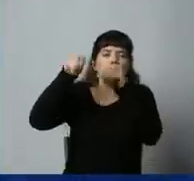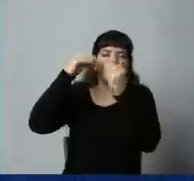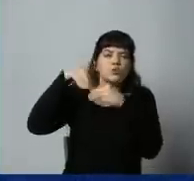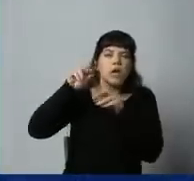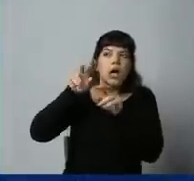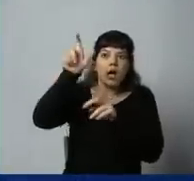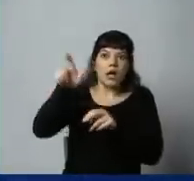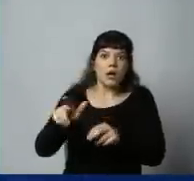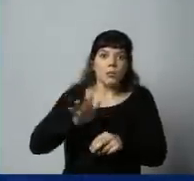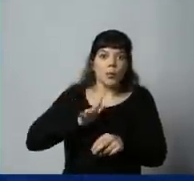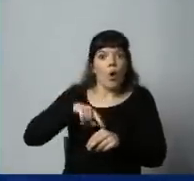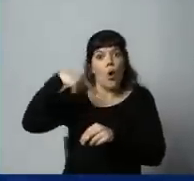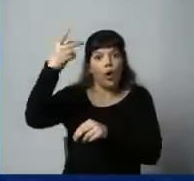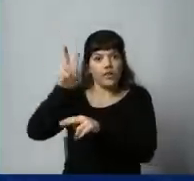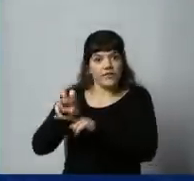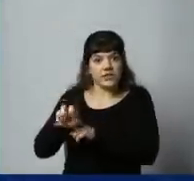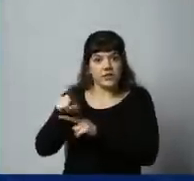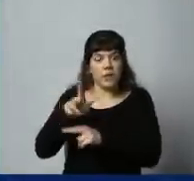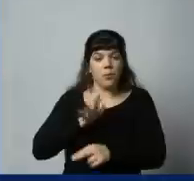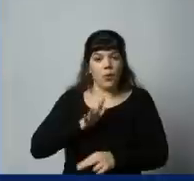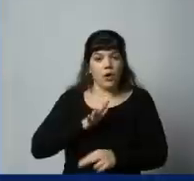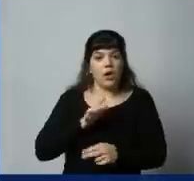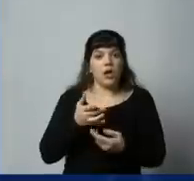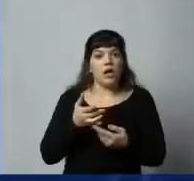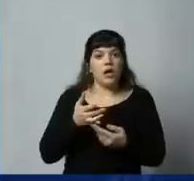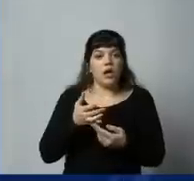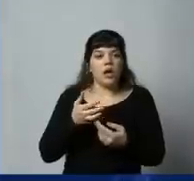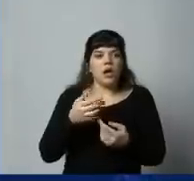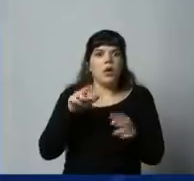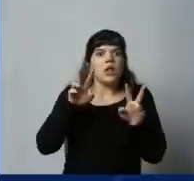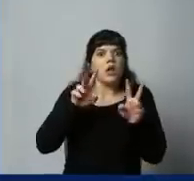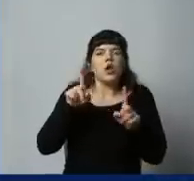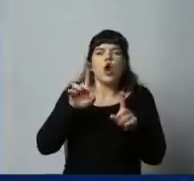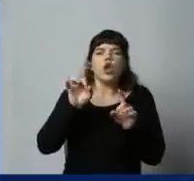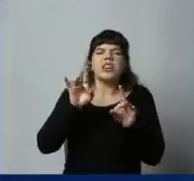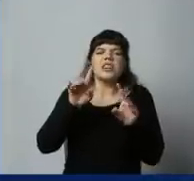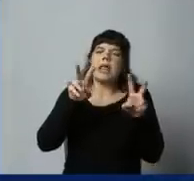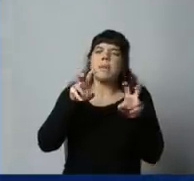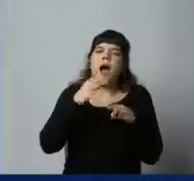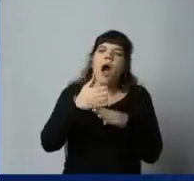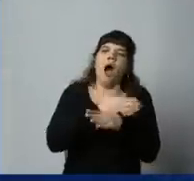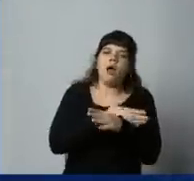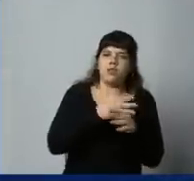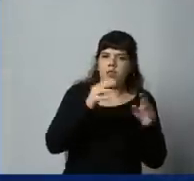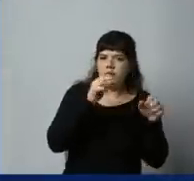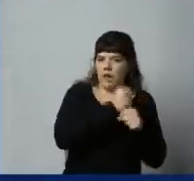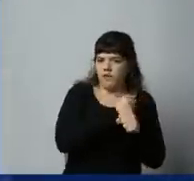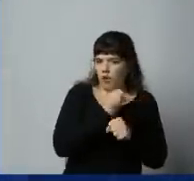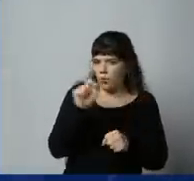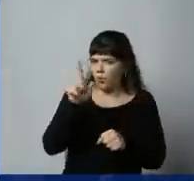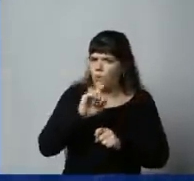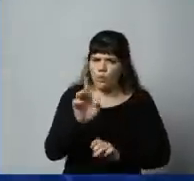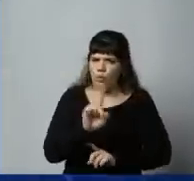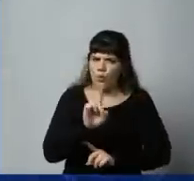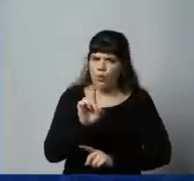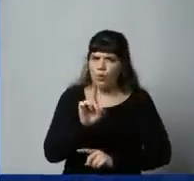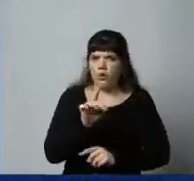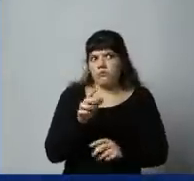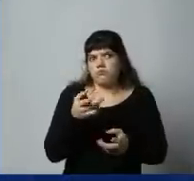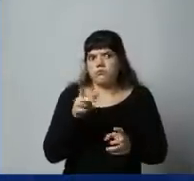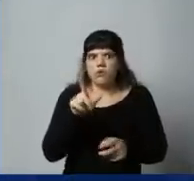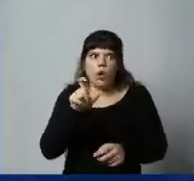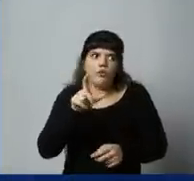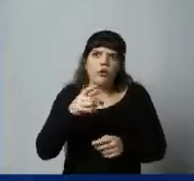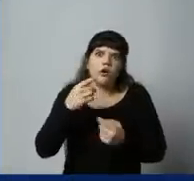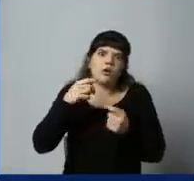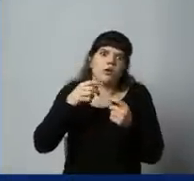la fiscal este charquero cuando no por su actividad anterior que seguramente todo el mundo todo los fiscales han